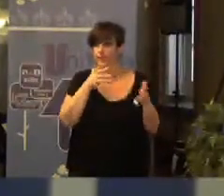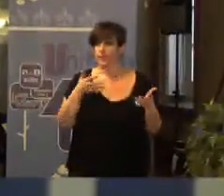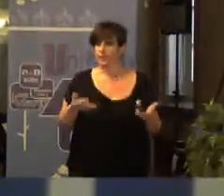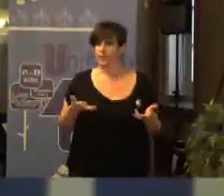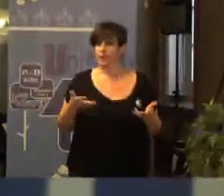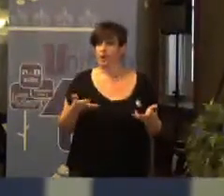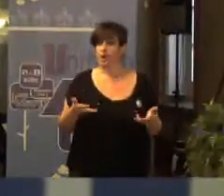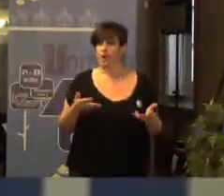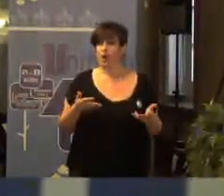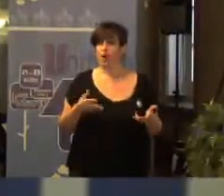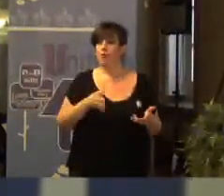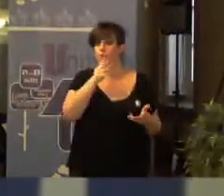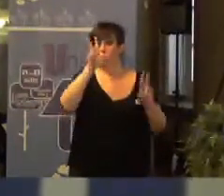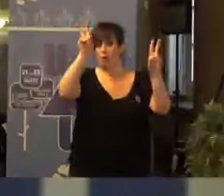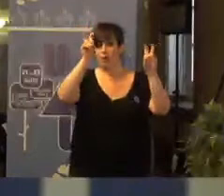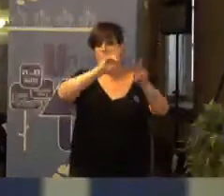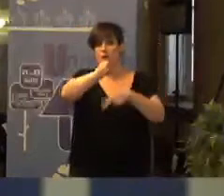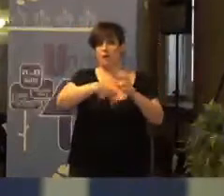precisamente á aprobación da reforma laboral.